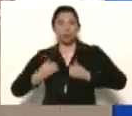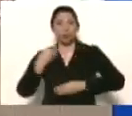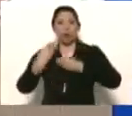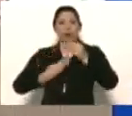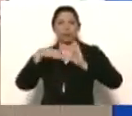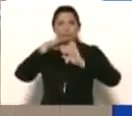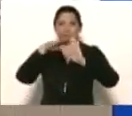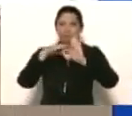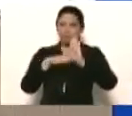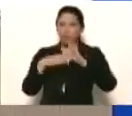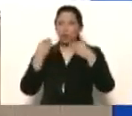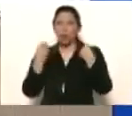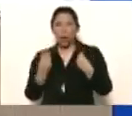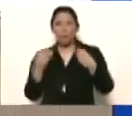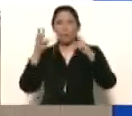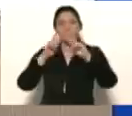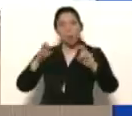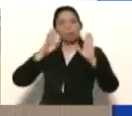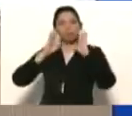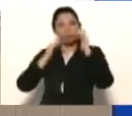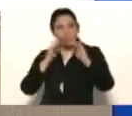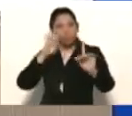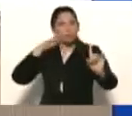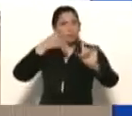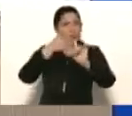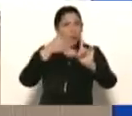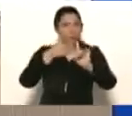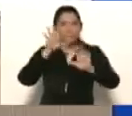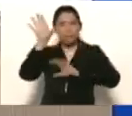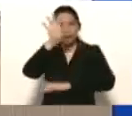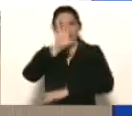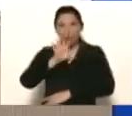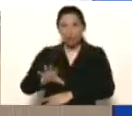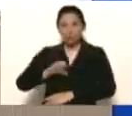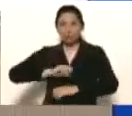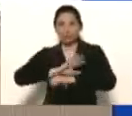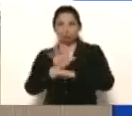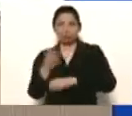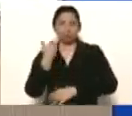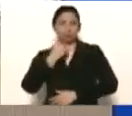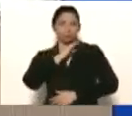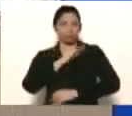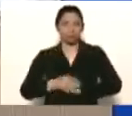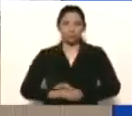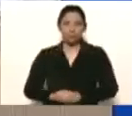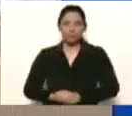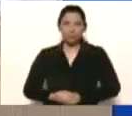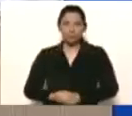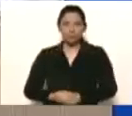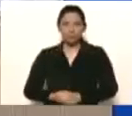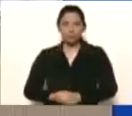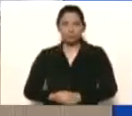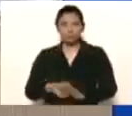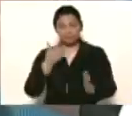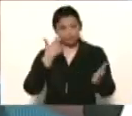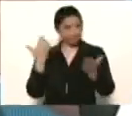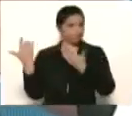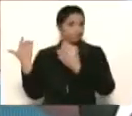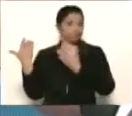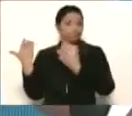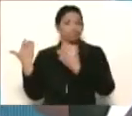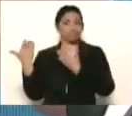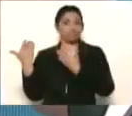como han venido atendiendo los países la pandemia por kobe 19 aquí está